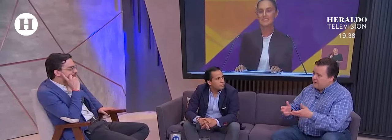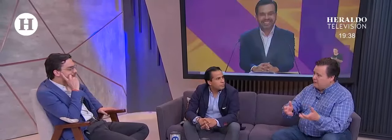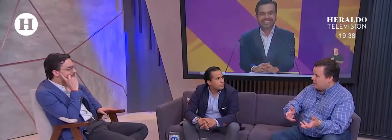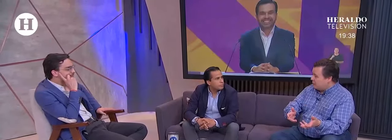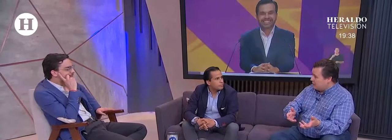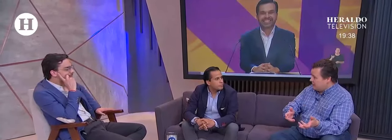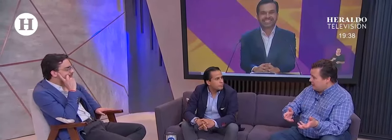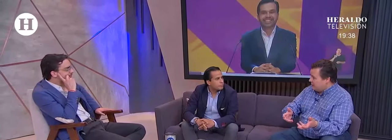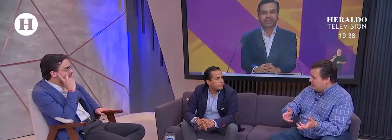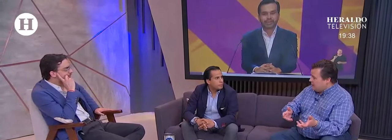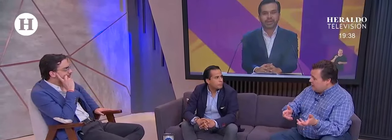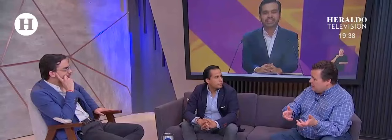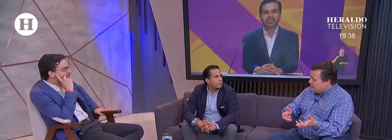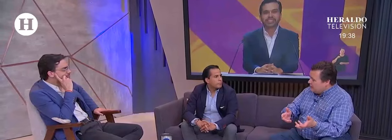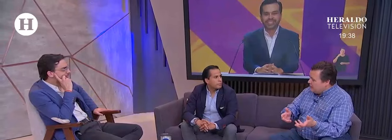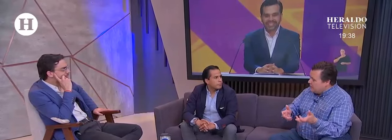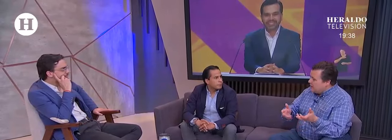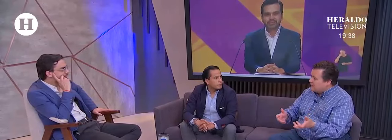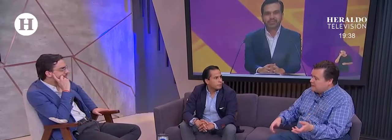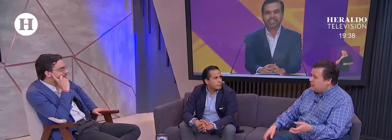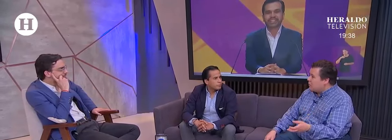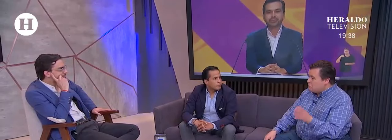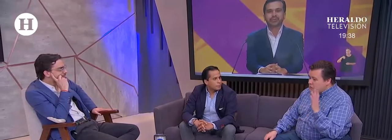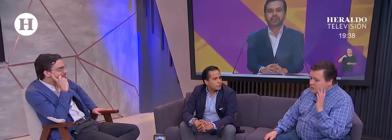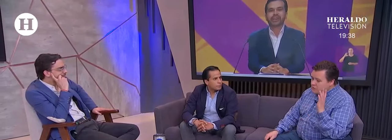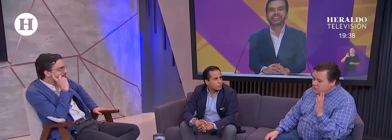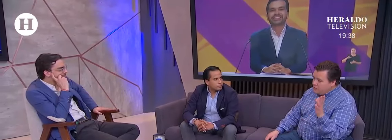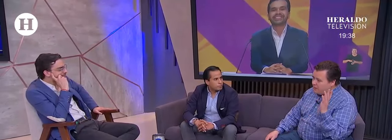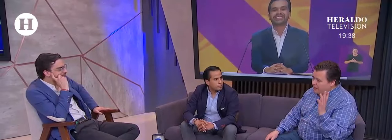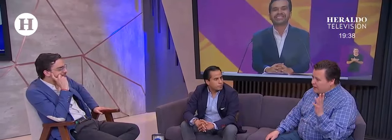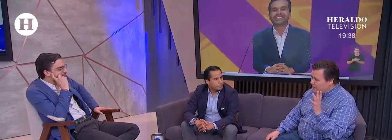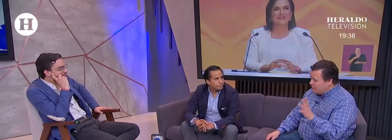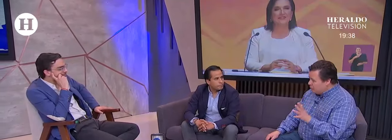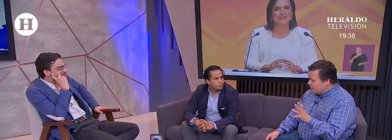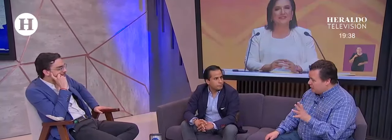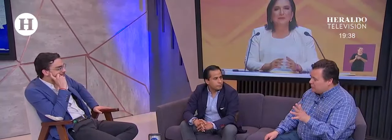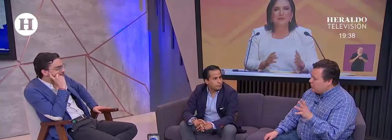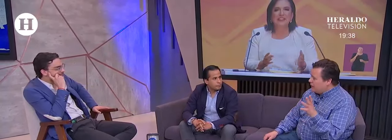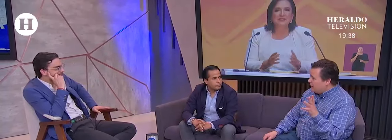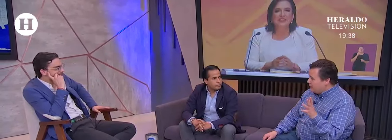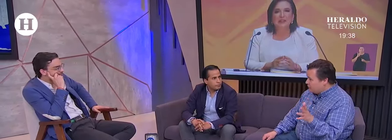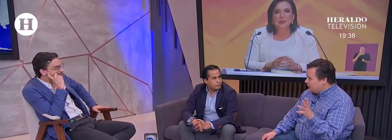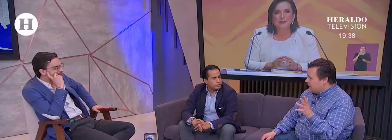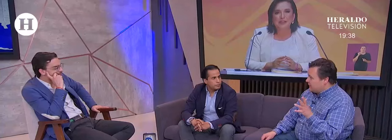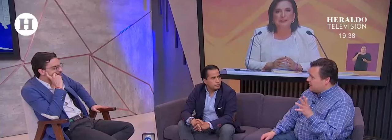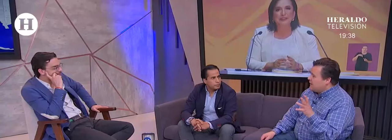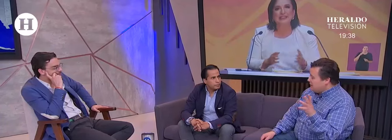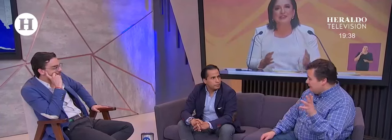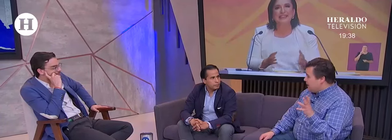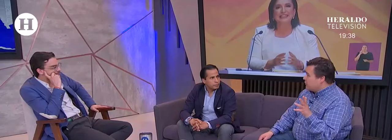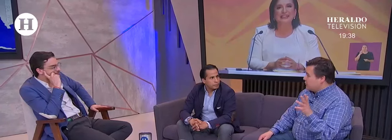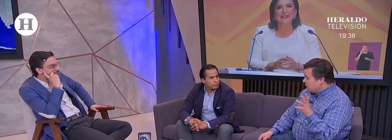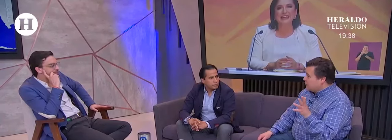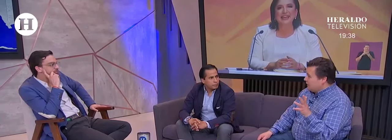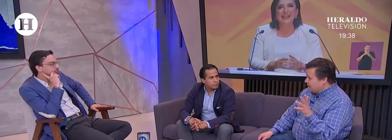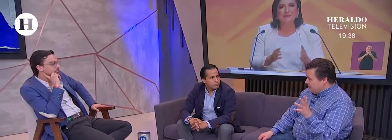a a ventar los temas y y en ese sentido no van a cambiar mucho esto es muy probable que las dos candidatas ya